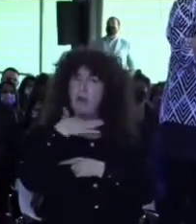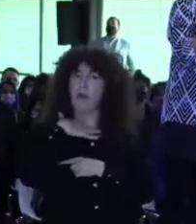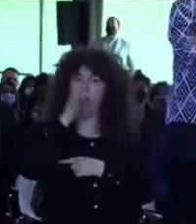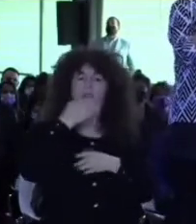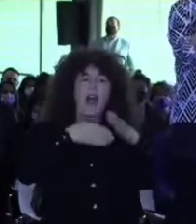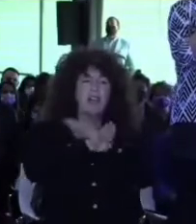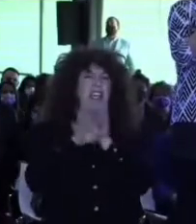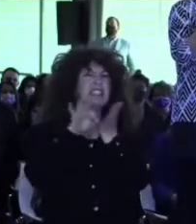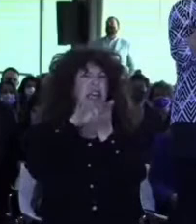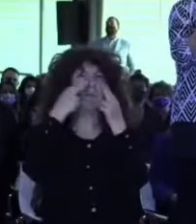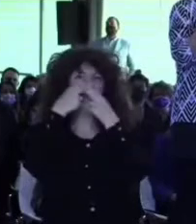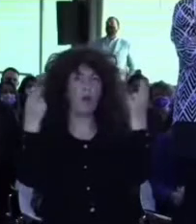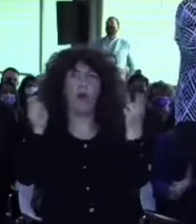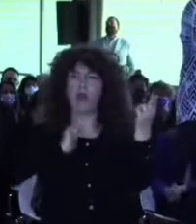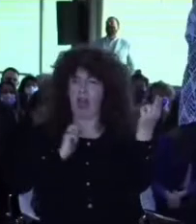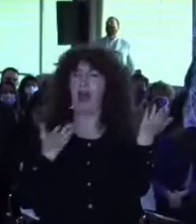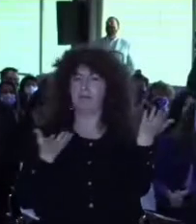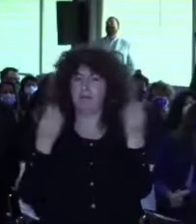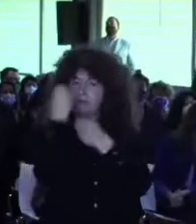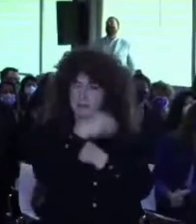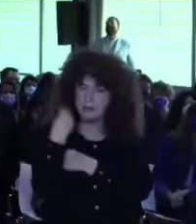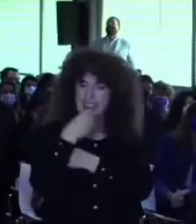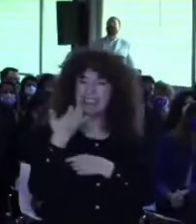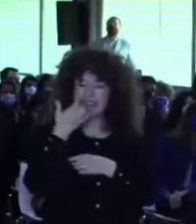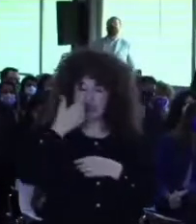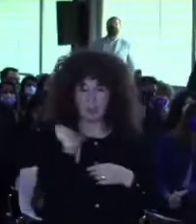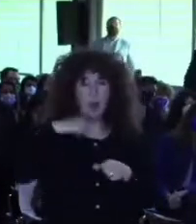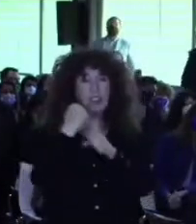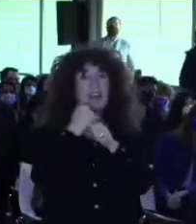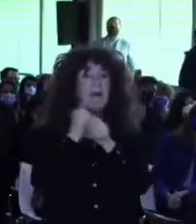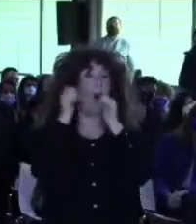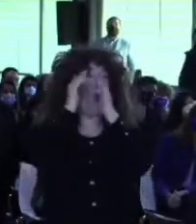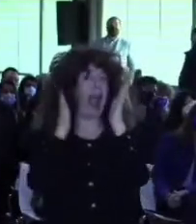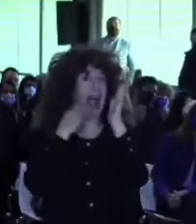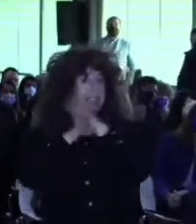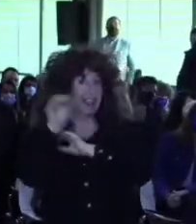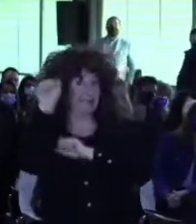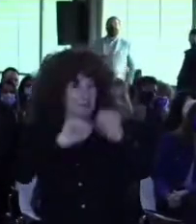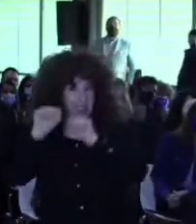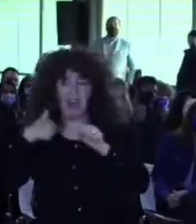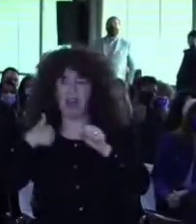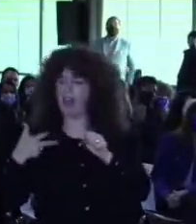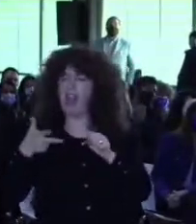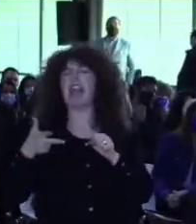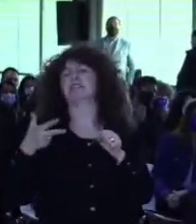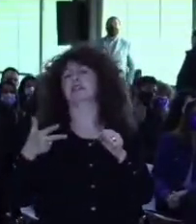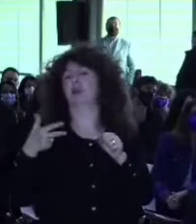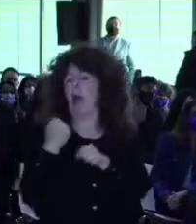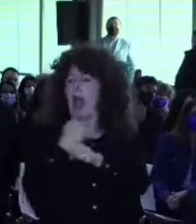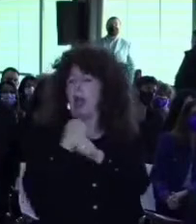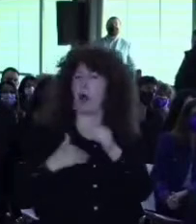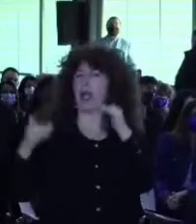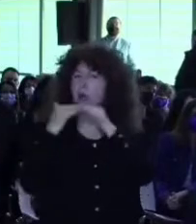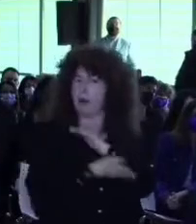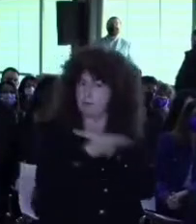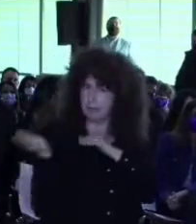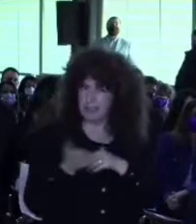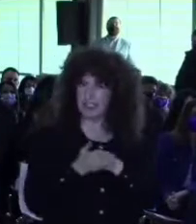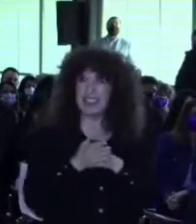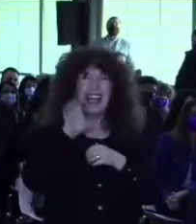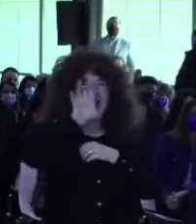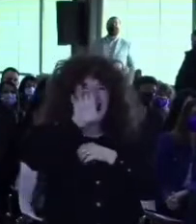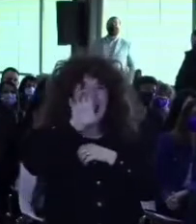unos servicios públicos de calidad, que si somos trabajadoras de hogar tengamos equiparados nuestros derechos laborales. Un Estado que